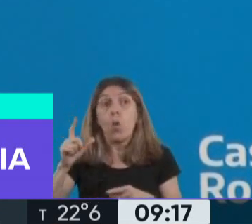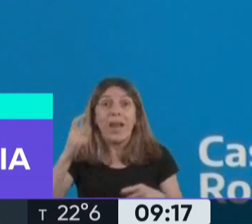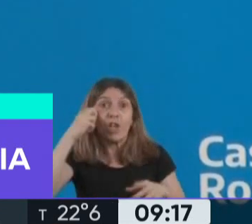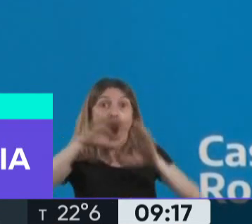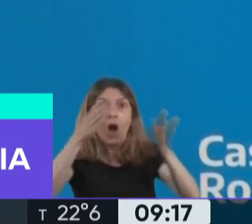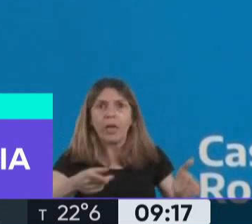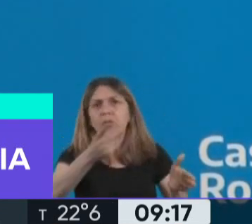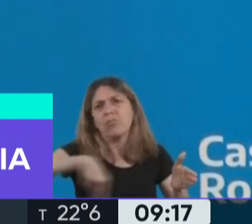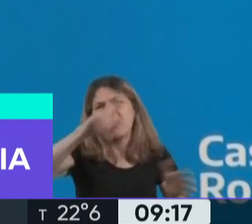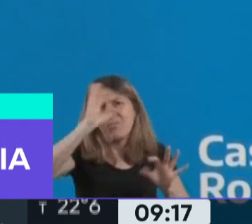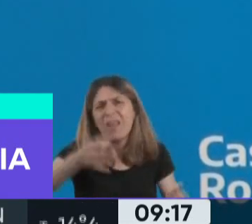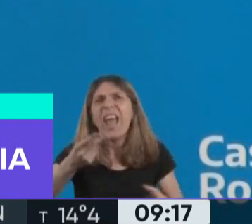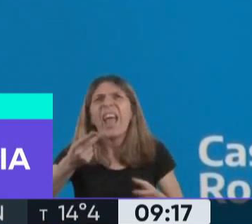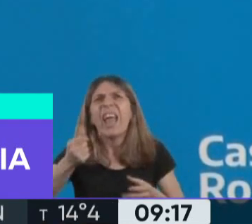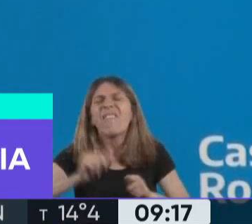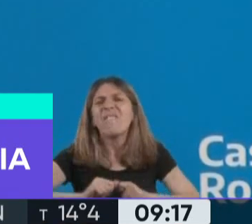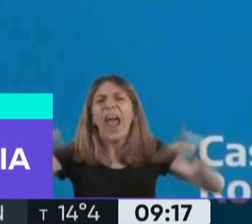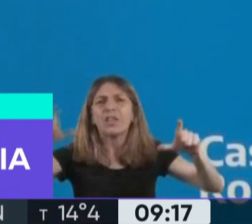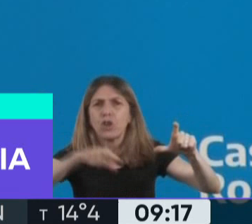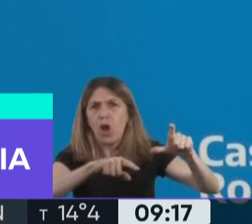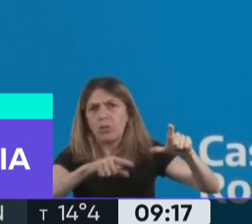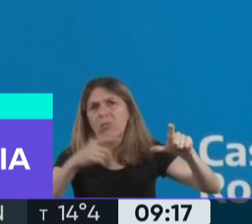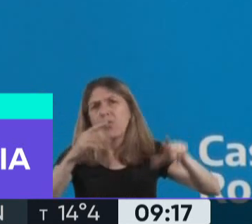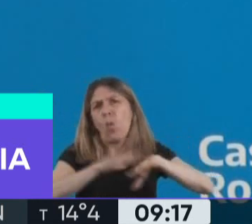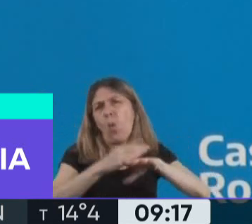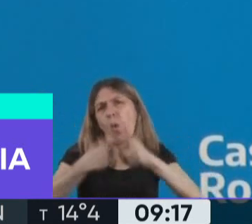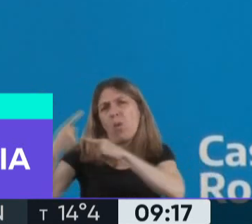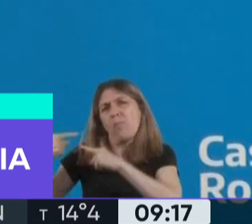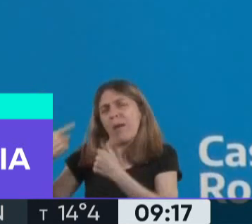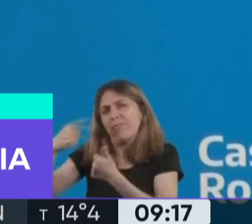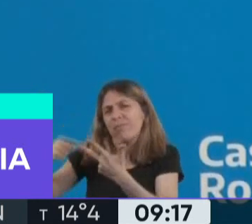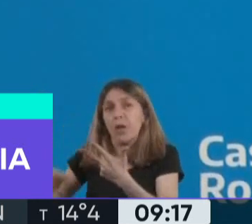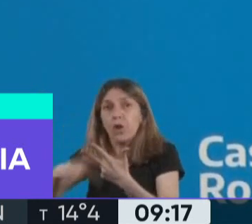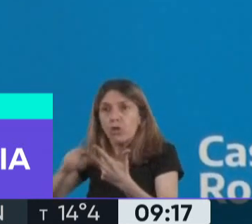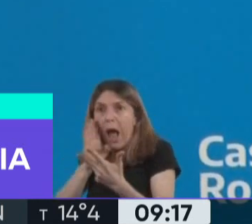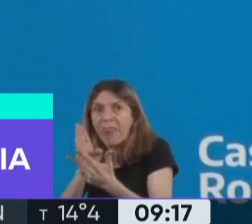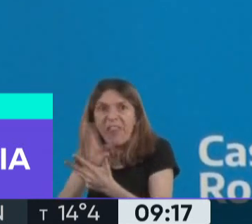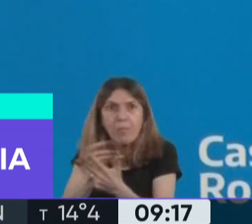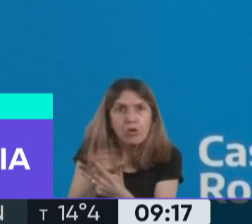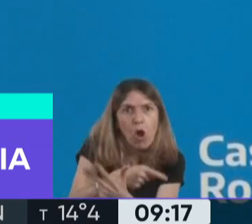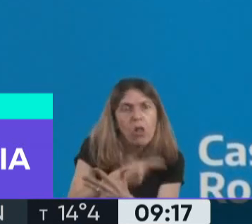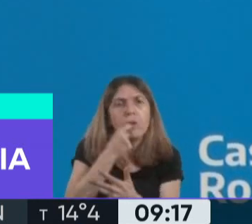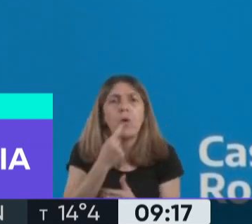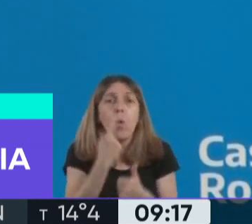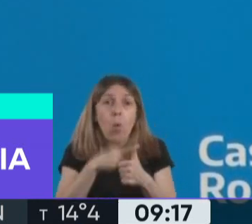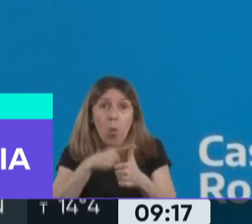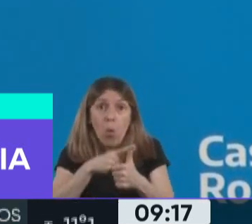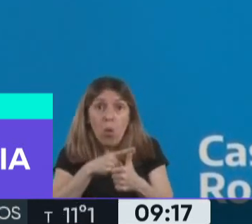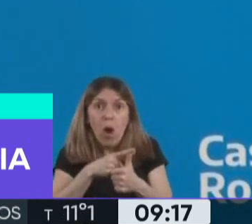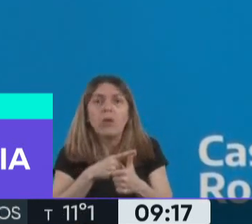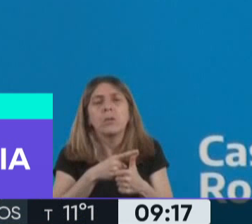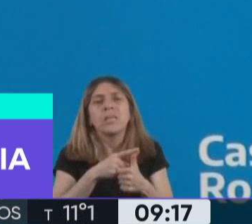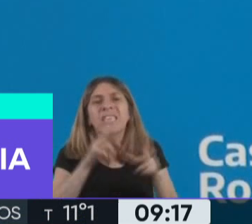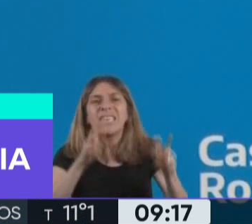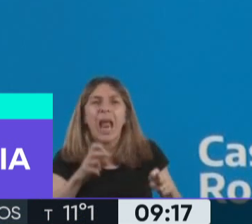Como todos sabemos, la inflación tiene muchos factores y entonces nosotros estamos atacando desde todos esos factores. Uno de los factores tiene que ver con